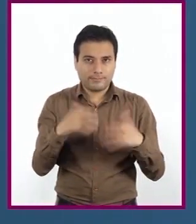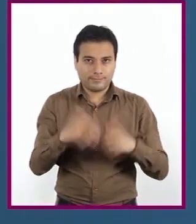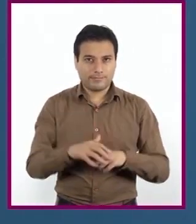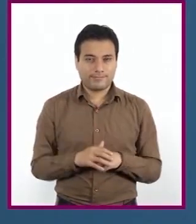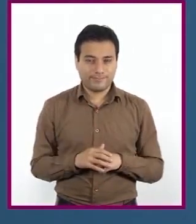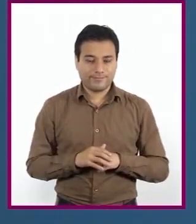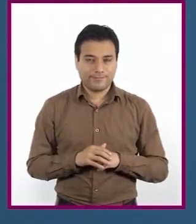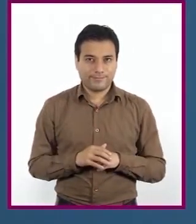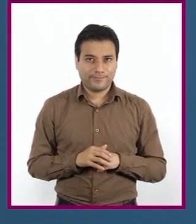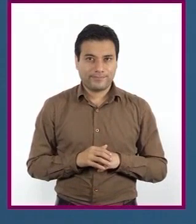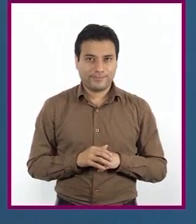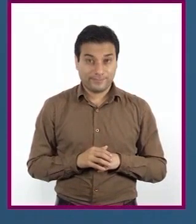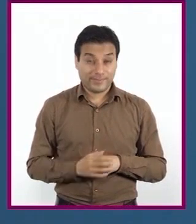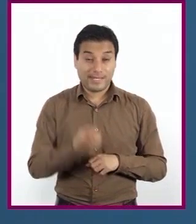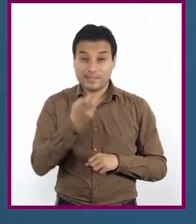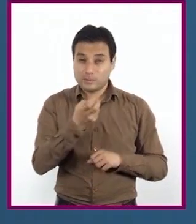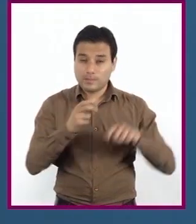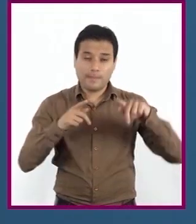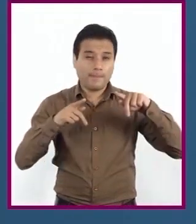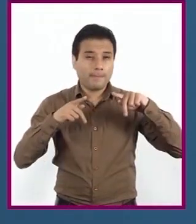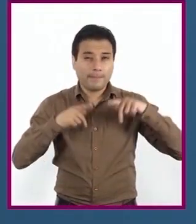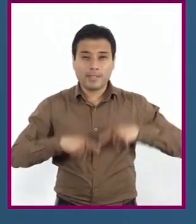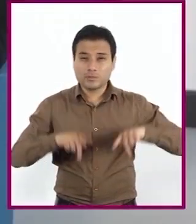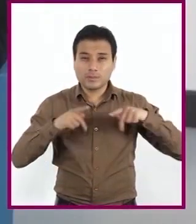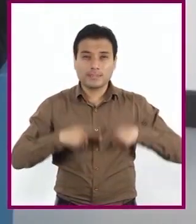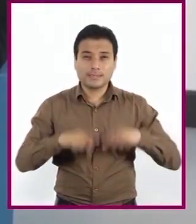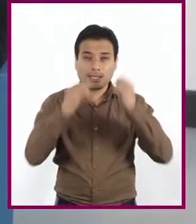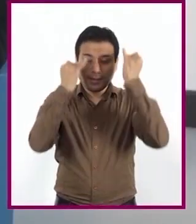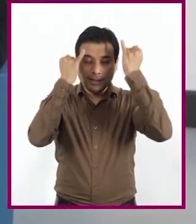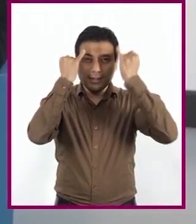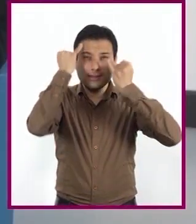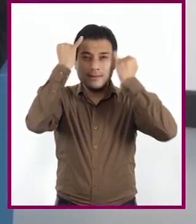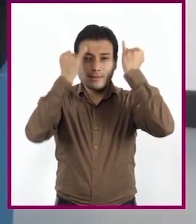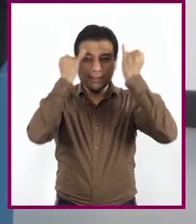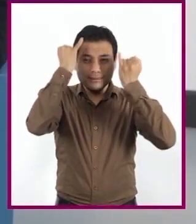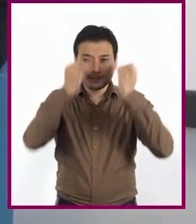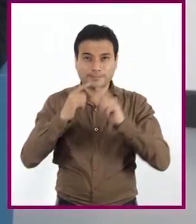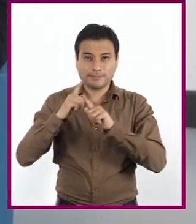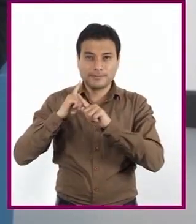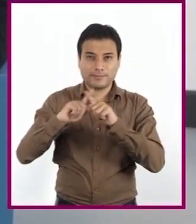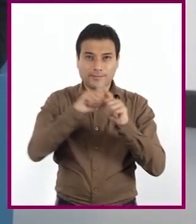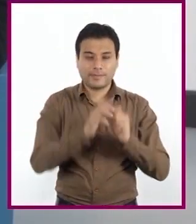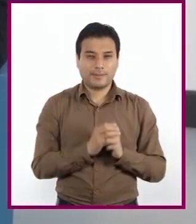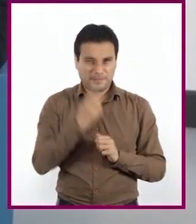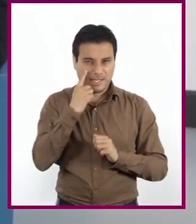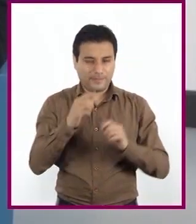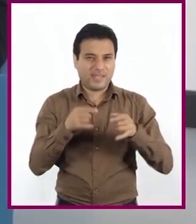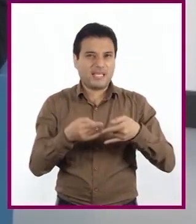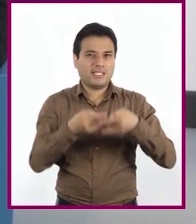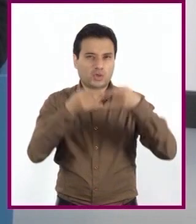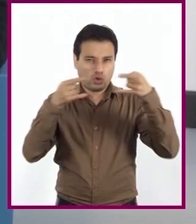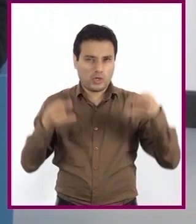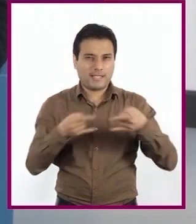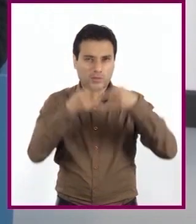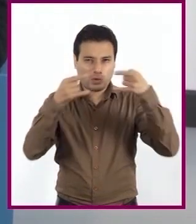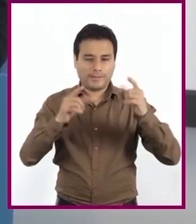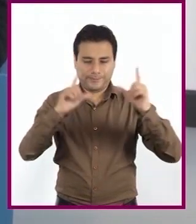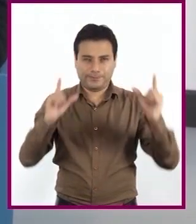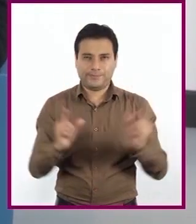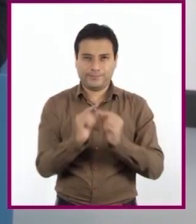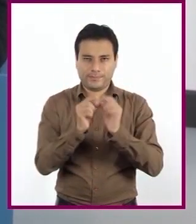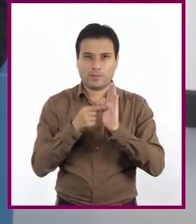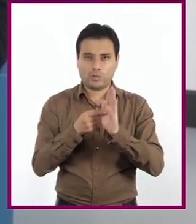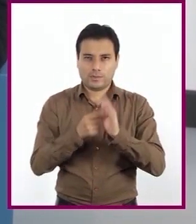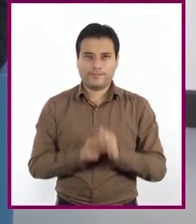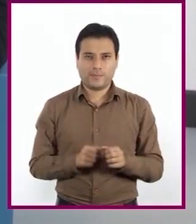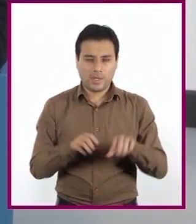volar la imaginación de muchas personas. Es necesario hacer un resumen histórico de algunas ideas importantes sobre